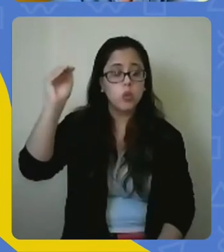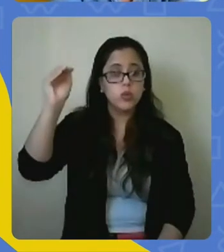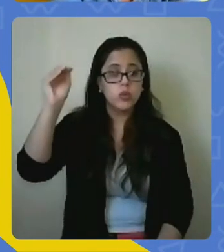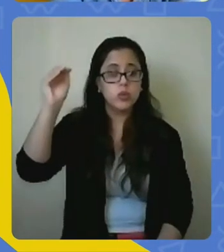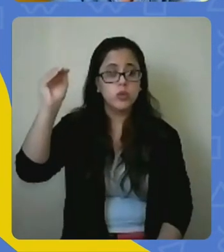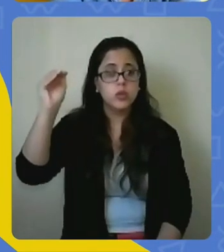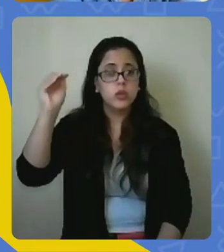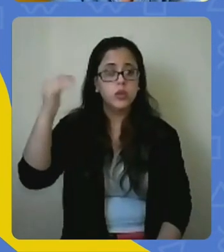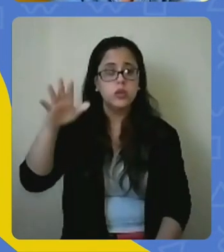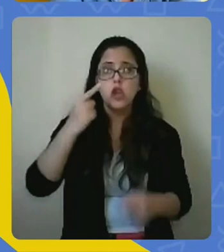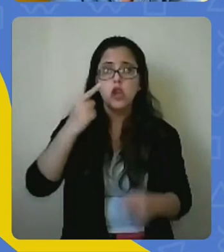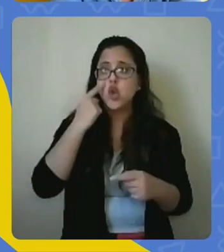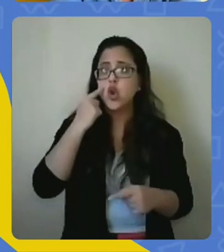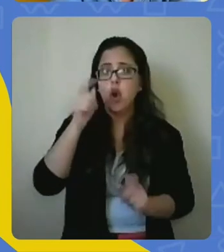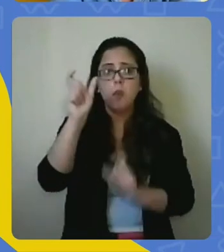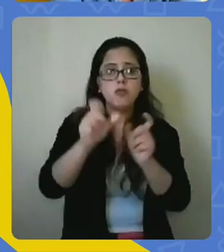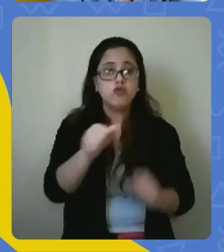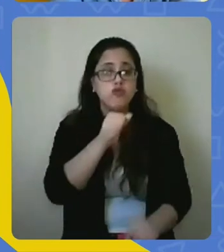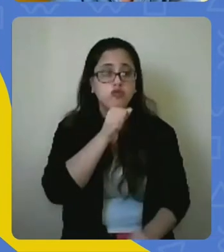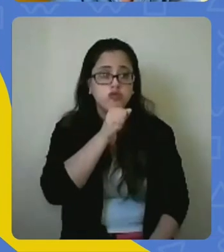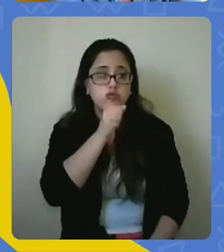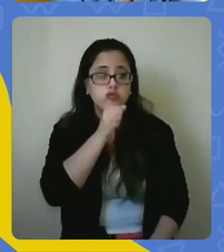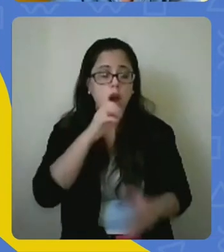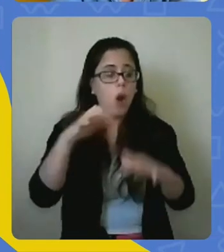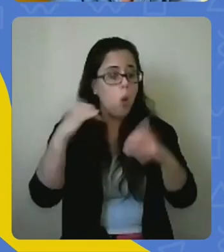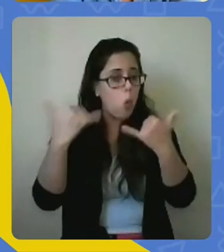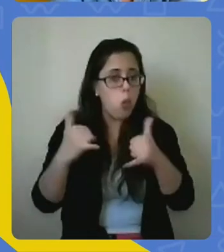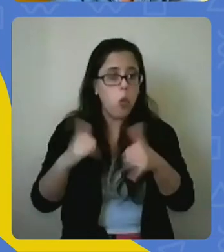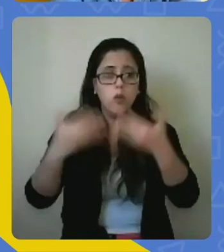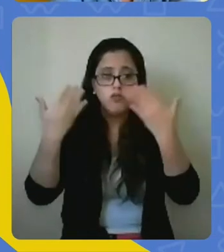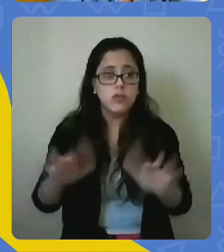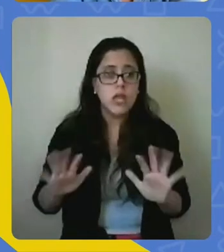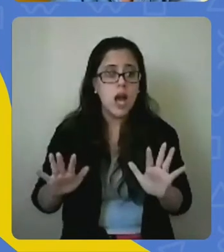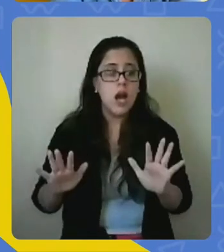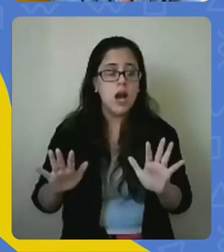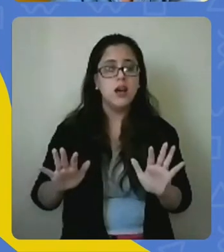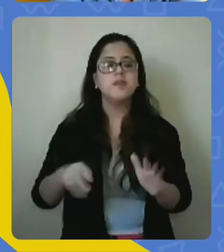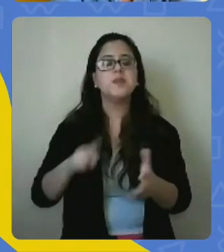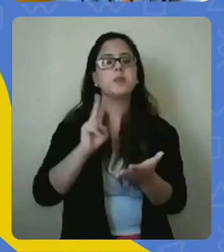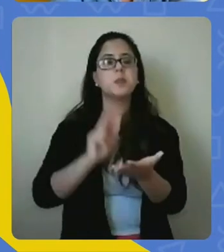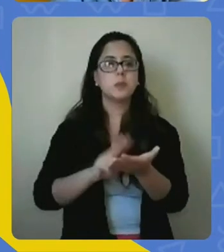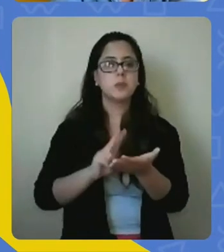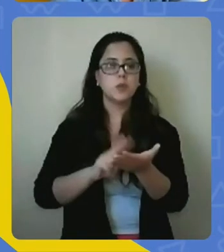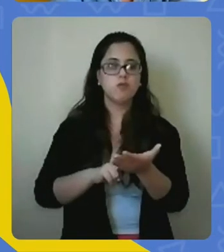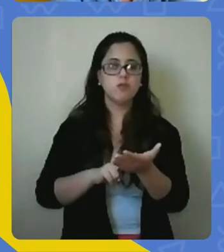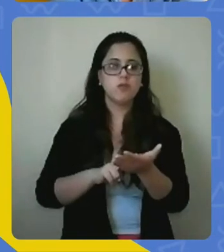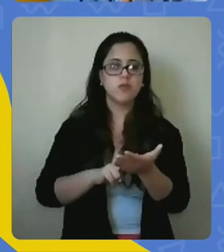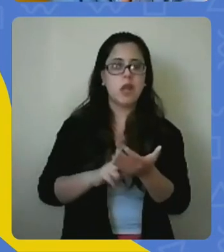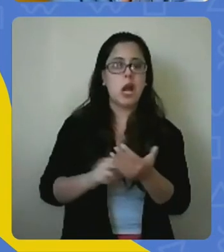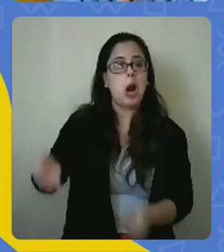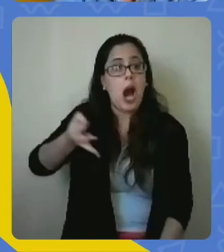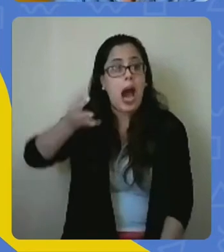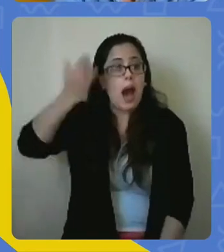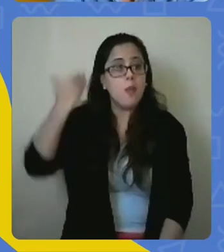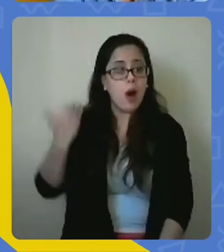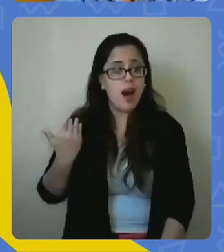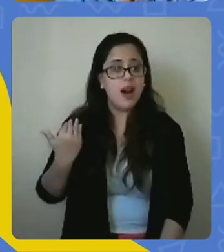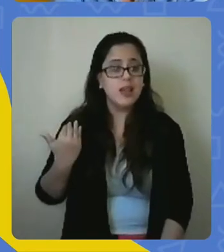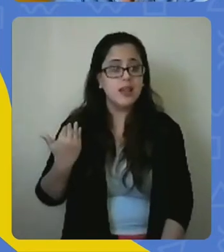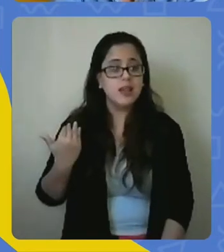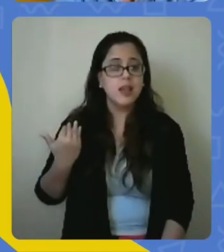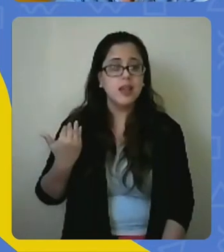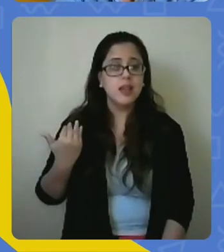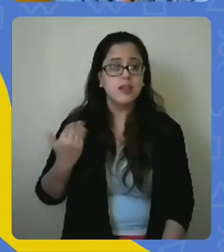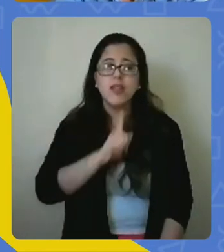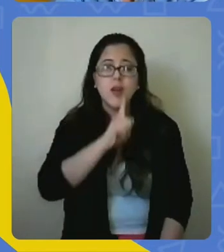conozco de abuelos que han jugado, y la verdad que es lo que decíamos hace un rato, como uno no está